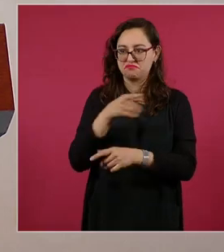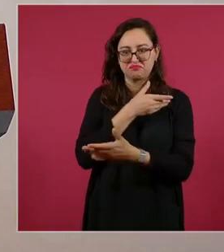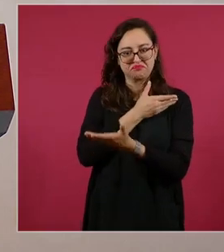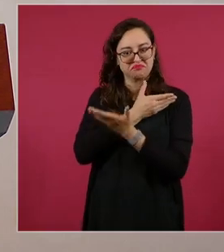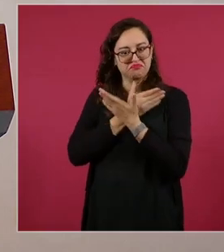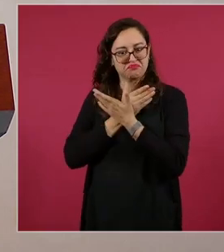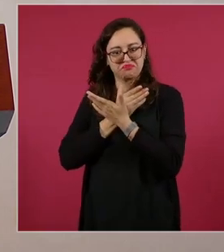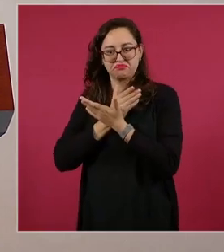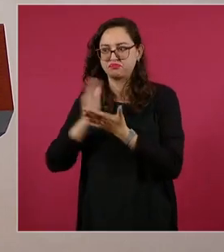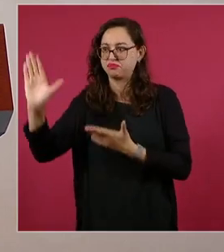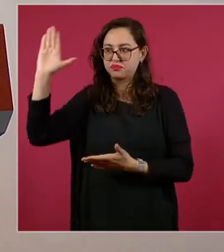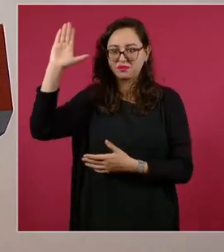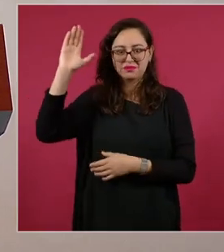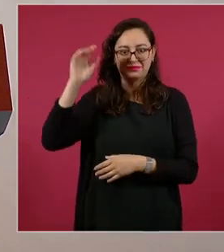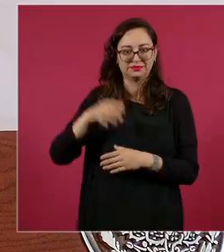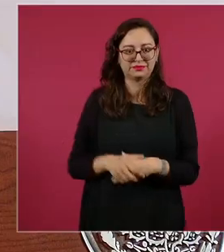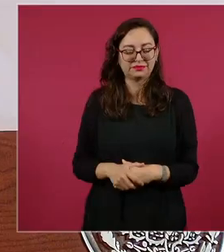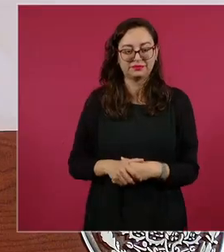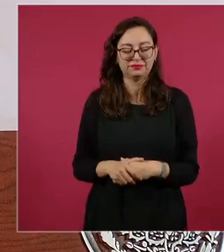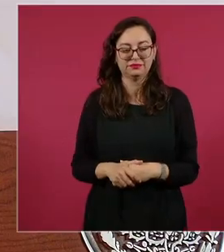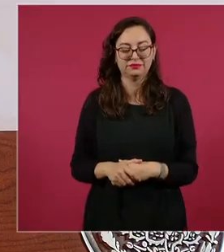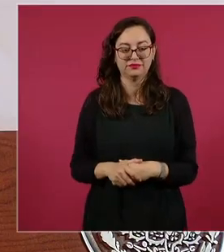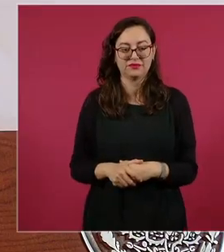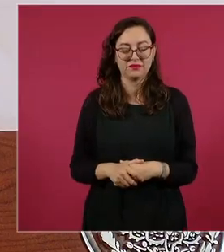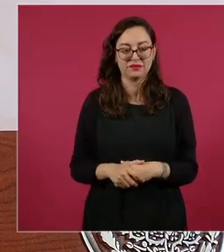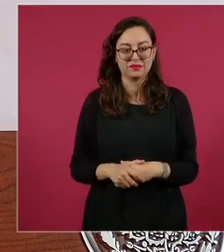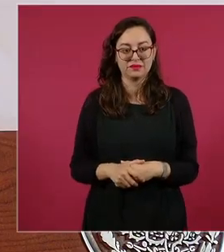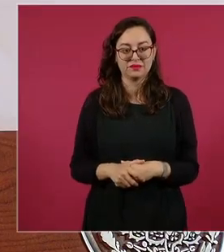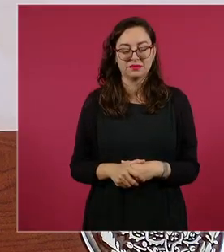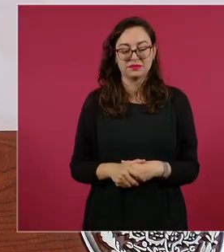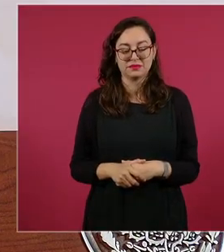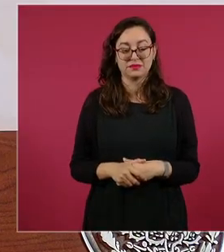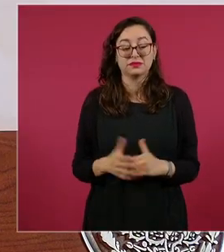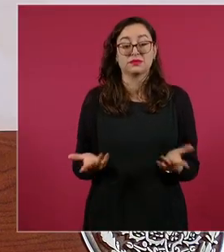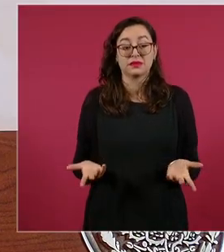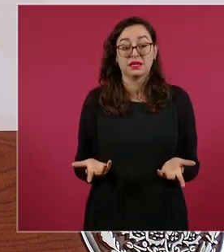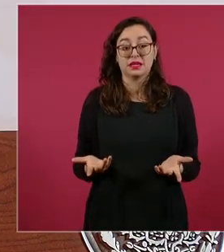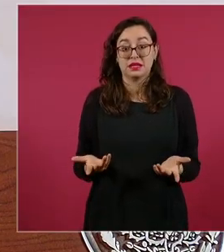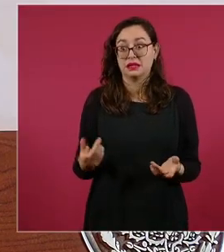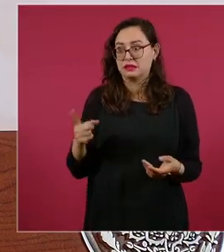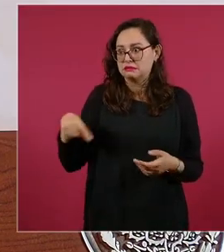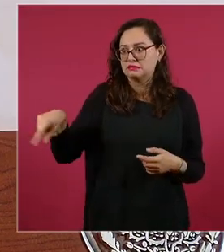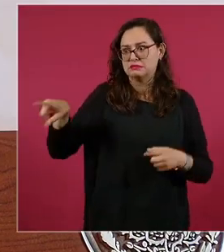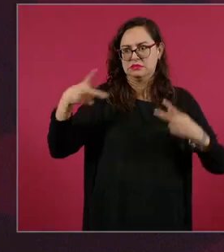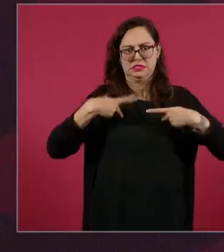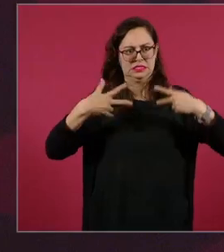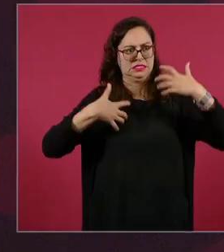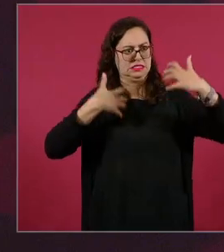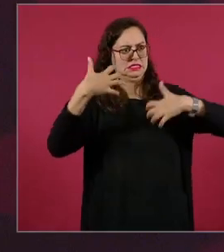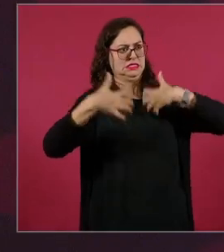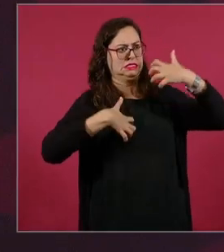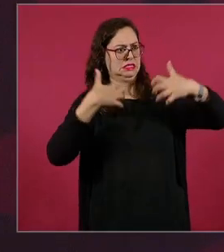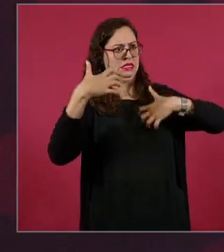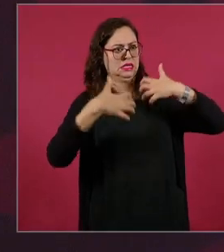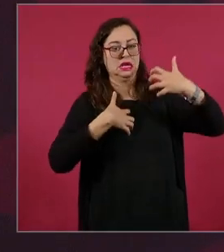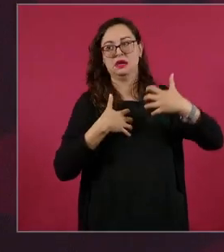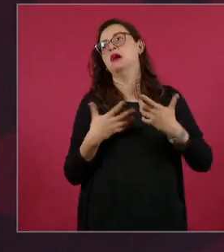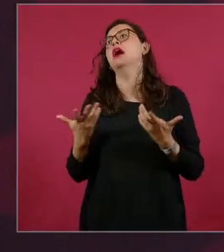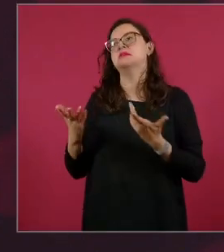y no sólo eso reprimieron asesinaron a los opositores de Michoacán